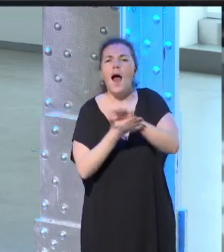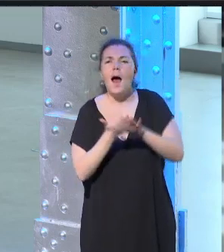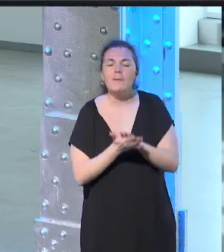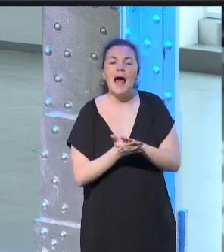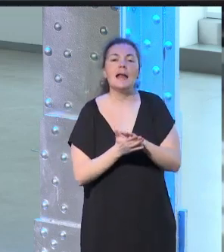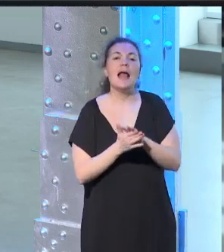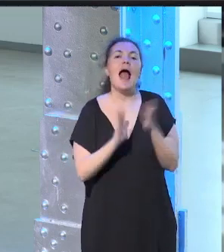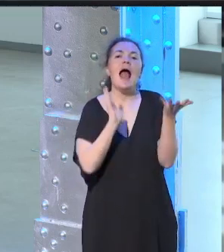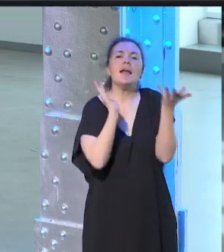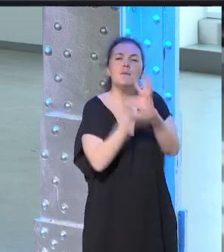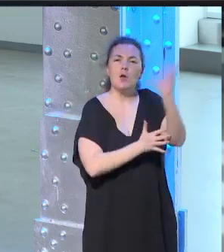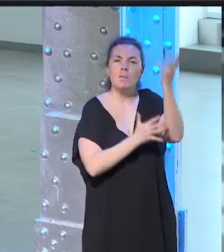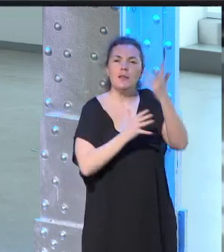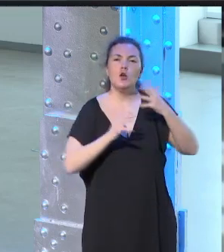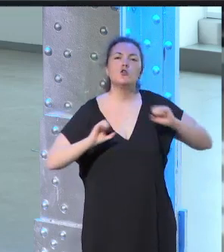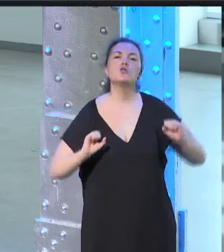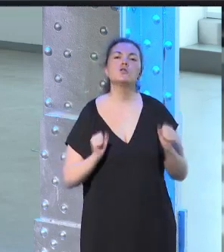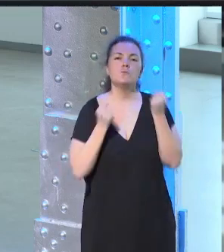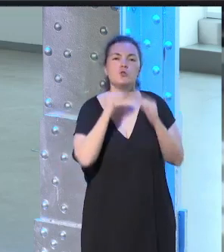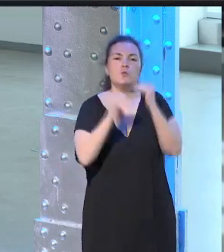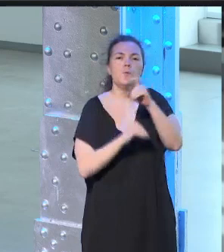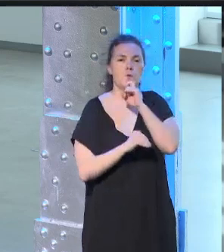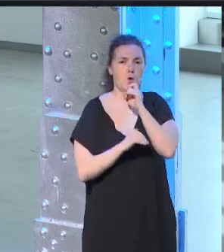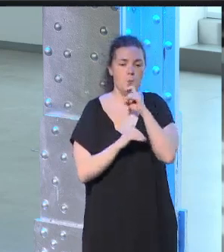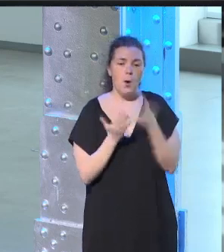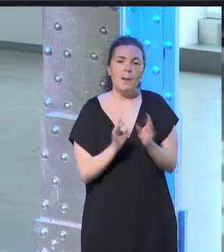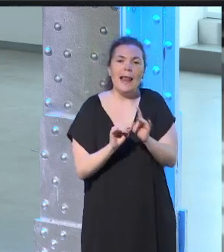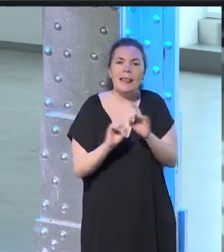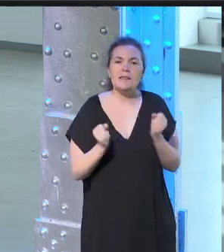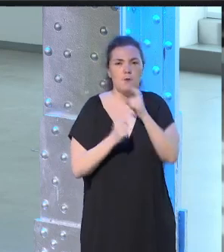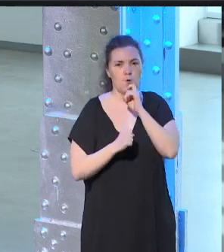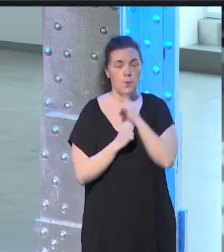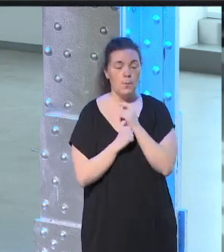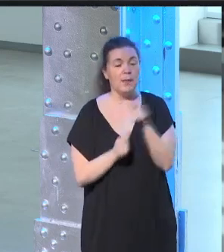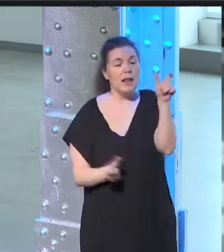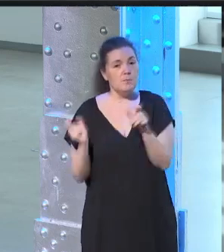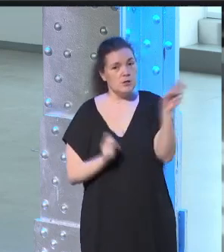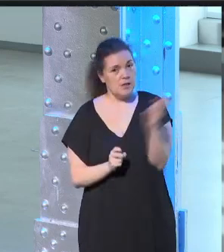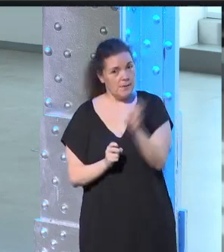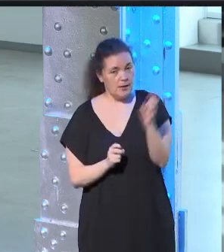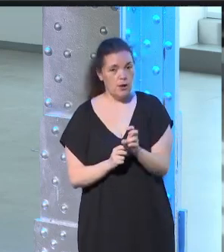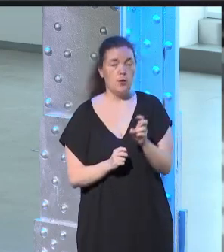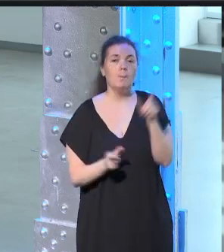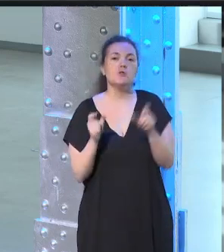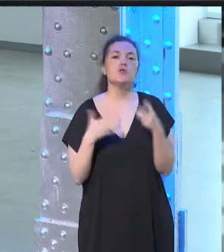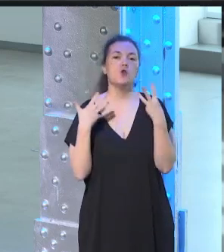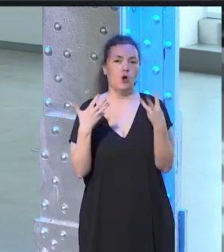cómo sobrevivir al cambio climático y qué hacemos para salvar el planeta. Están aquí las personas que van a intervenir, que serán